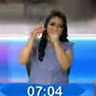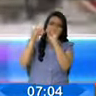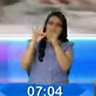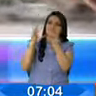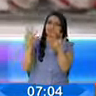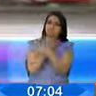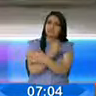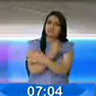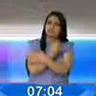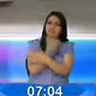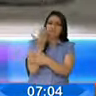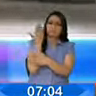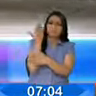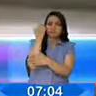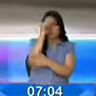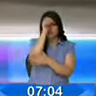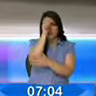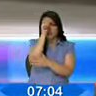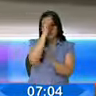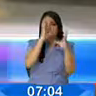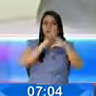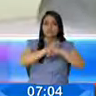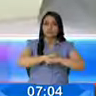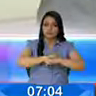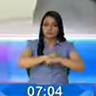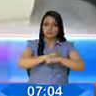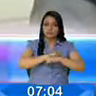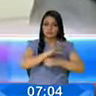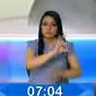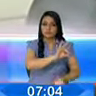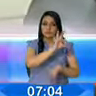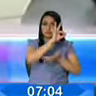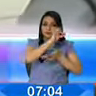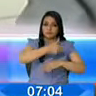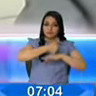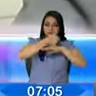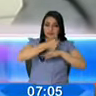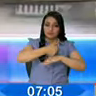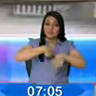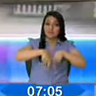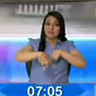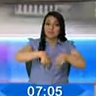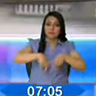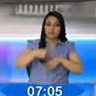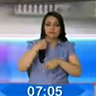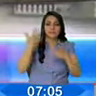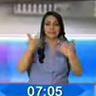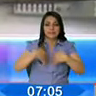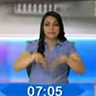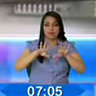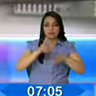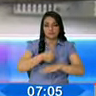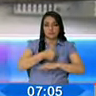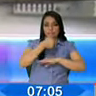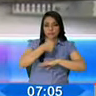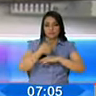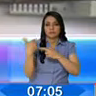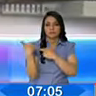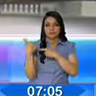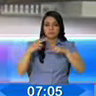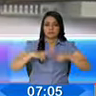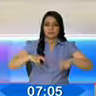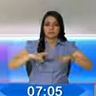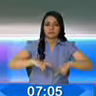durante una noche de domingo. El representante de la ATM asegura que este hecho es investigado por las autoridades